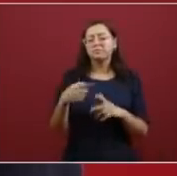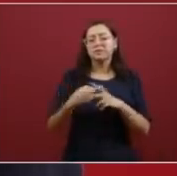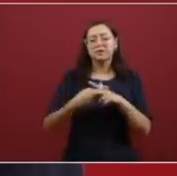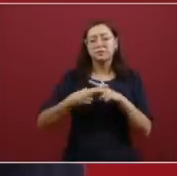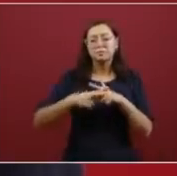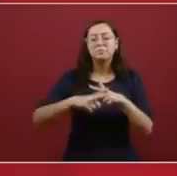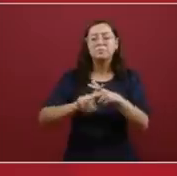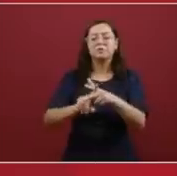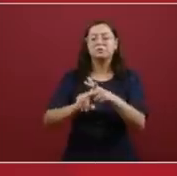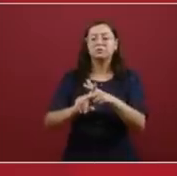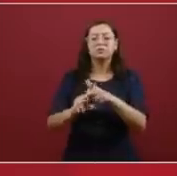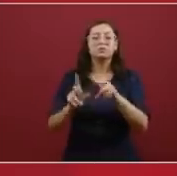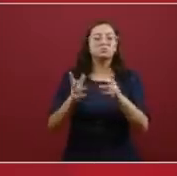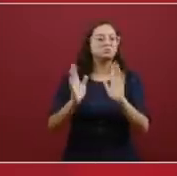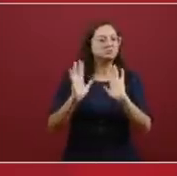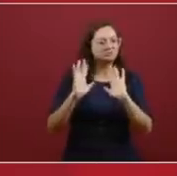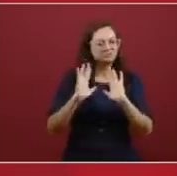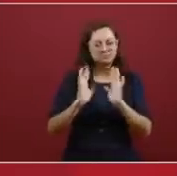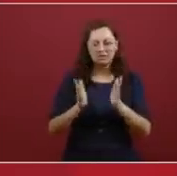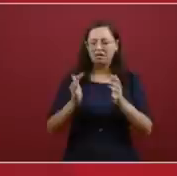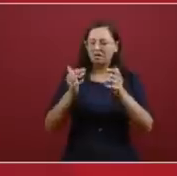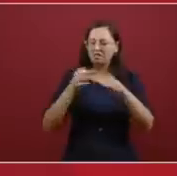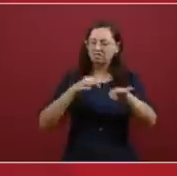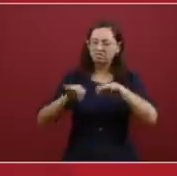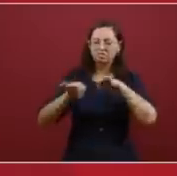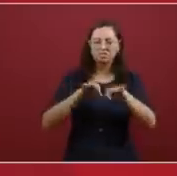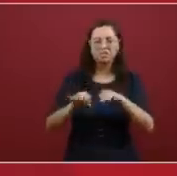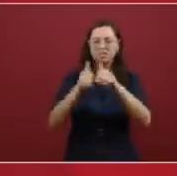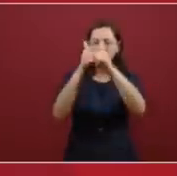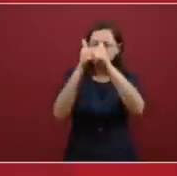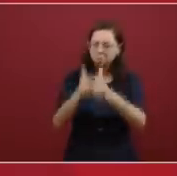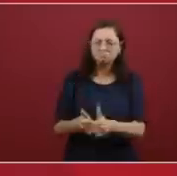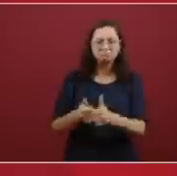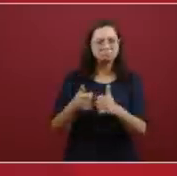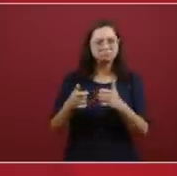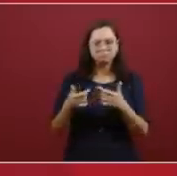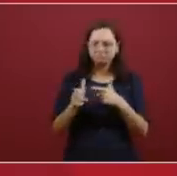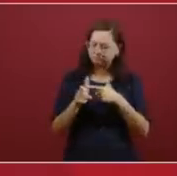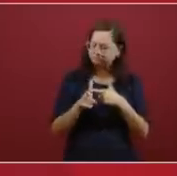tienen empleo permanente con el programa Sembrando Vida